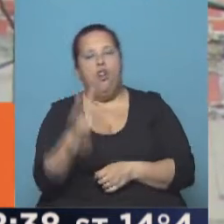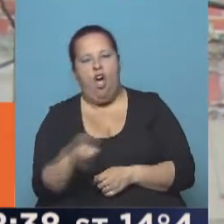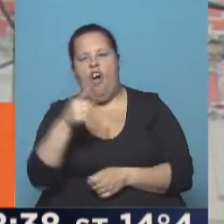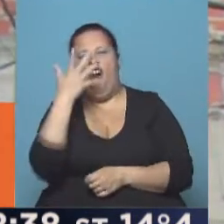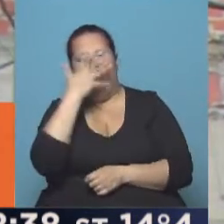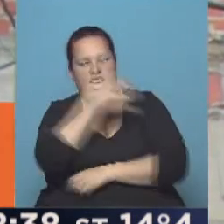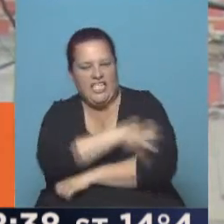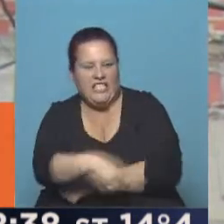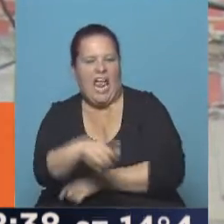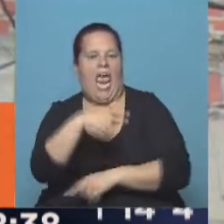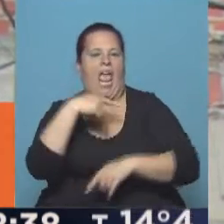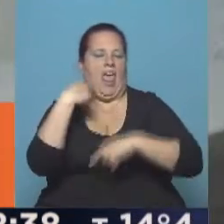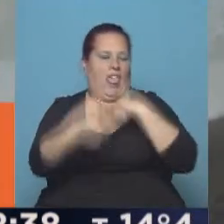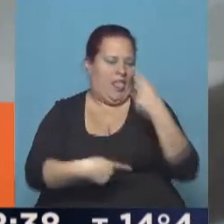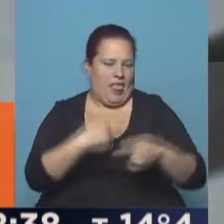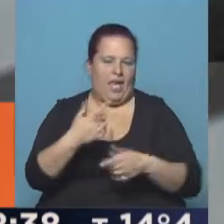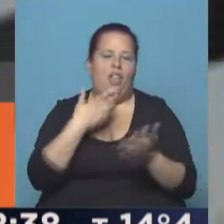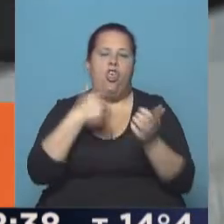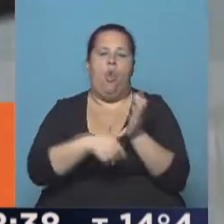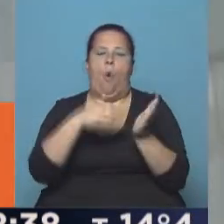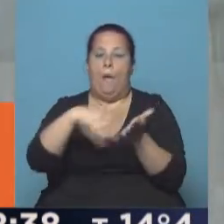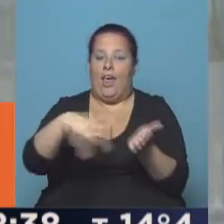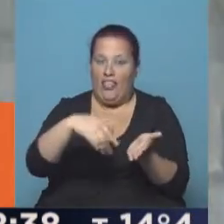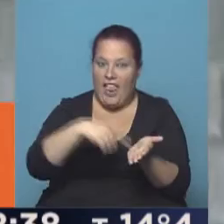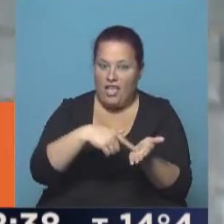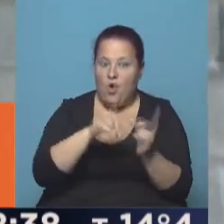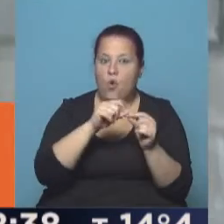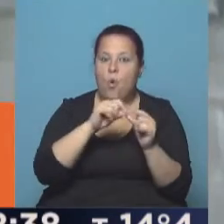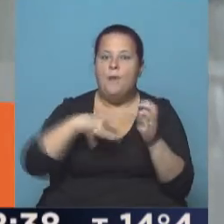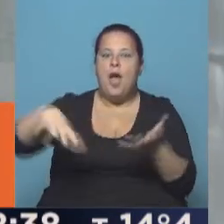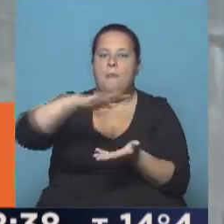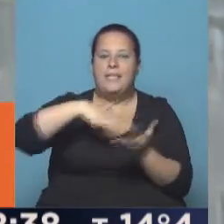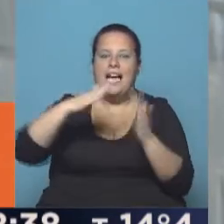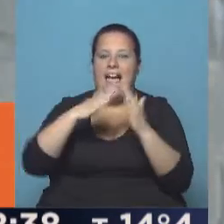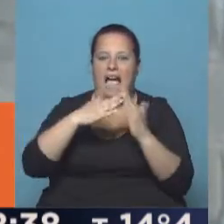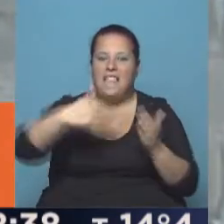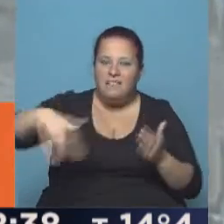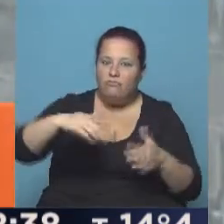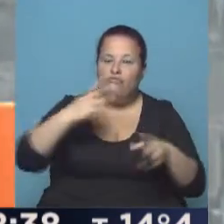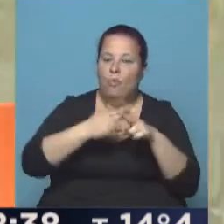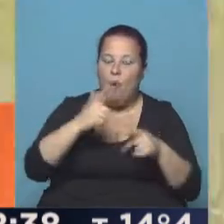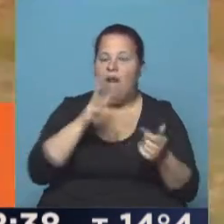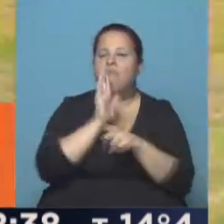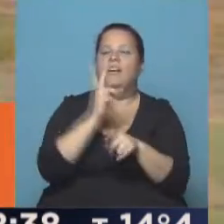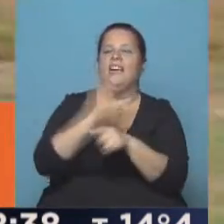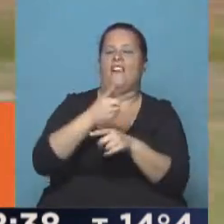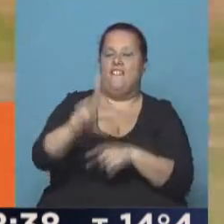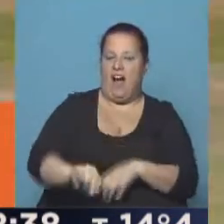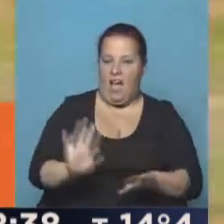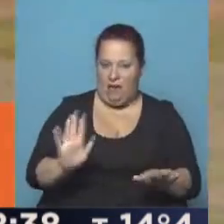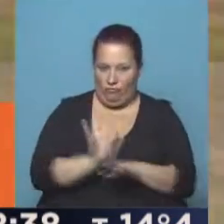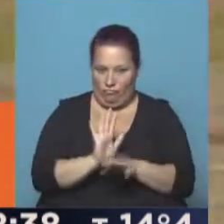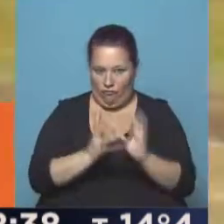villero, y de en el documento tenés un número de manzana y de casa, y sos de segunda.